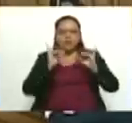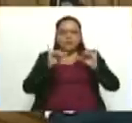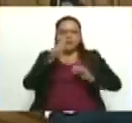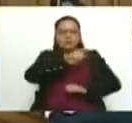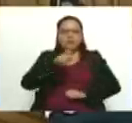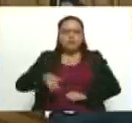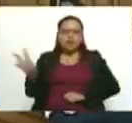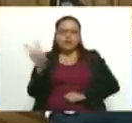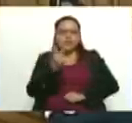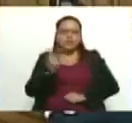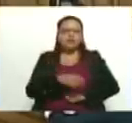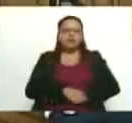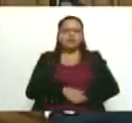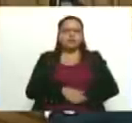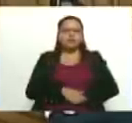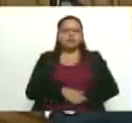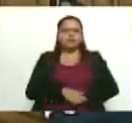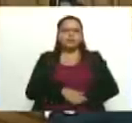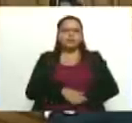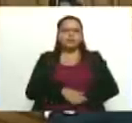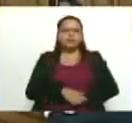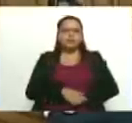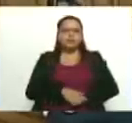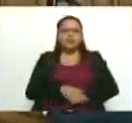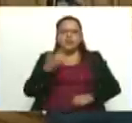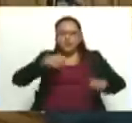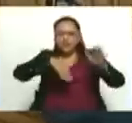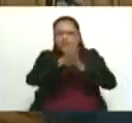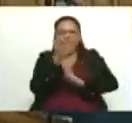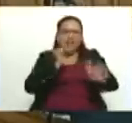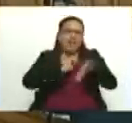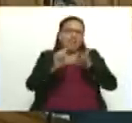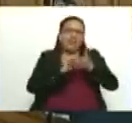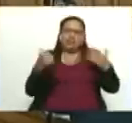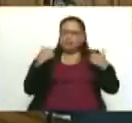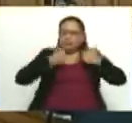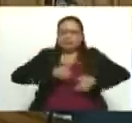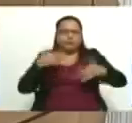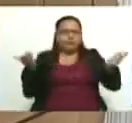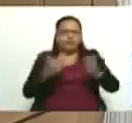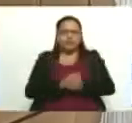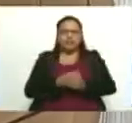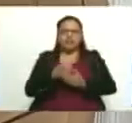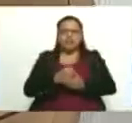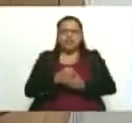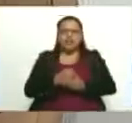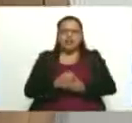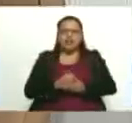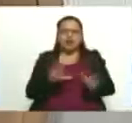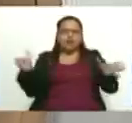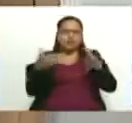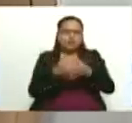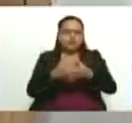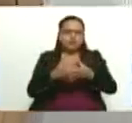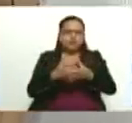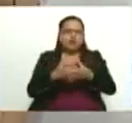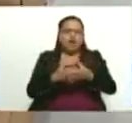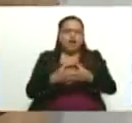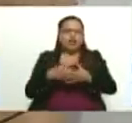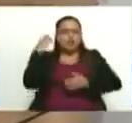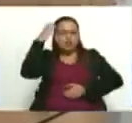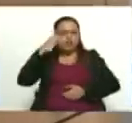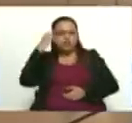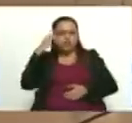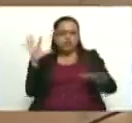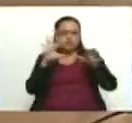venezolanas y los venezolanos. Y vayan a lavarse ese paltó, Parlamento Europeo. Aquí no vuelve ninguna misión de observación